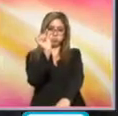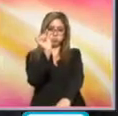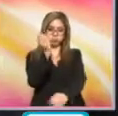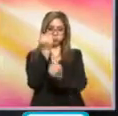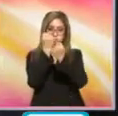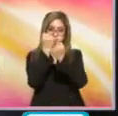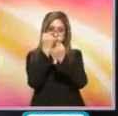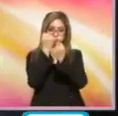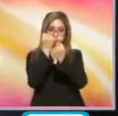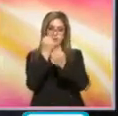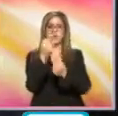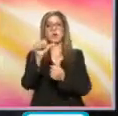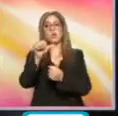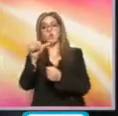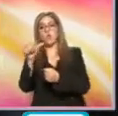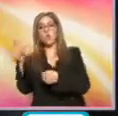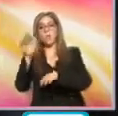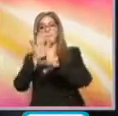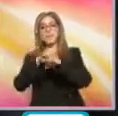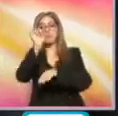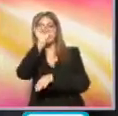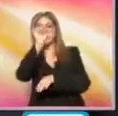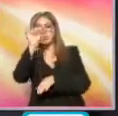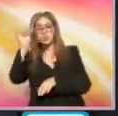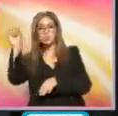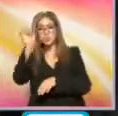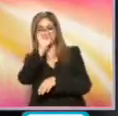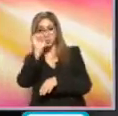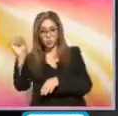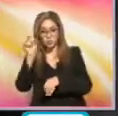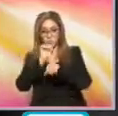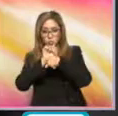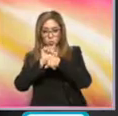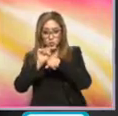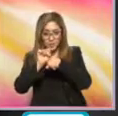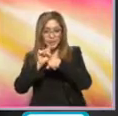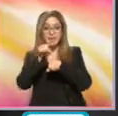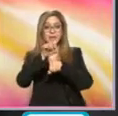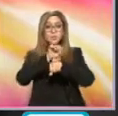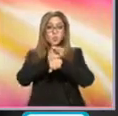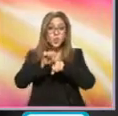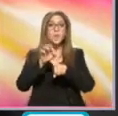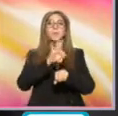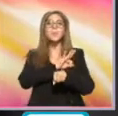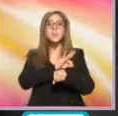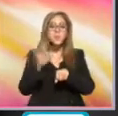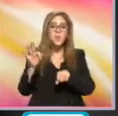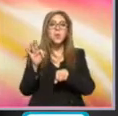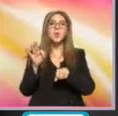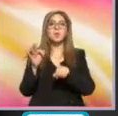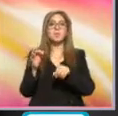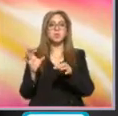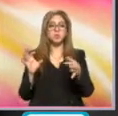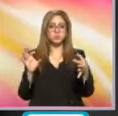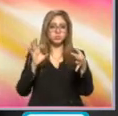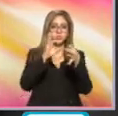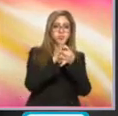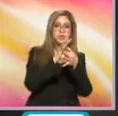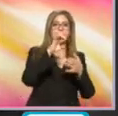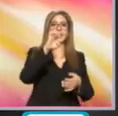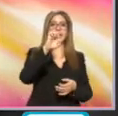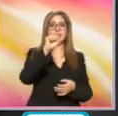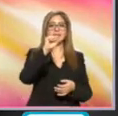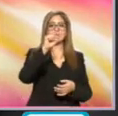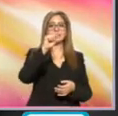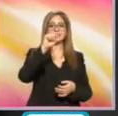más marcado exactamente que el otro, que es mucho más suave. Entonces, como este. en la suave le podemos poner un estampado que sea